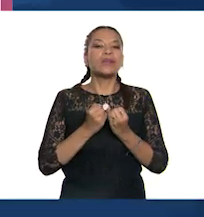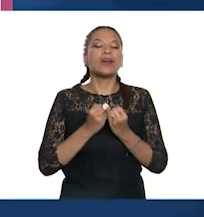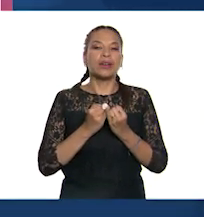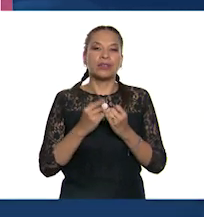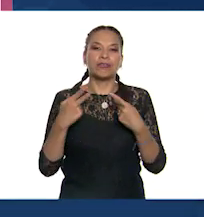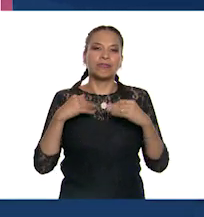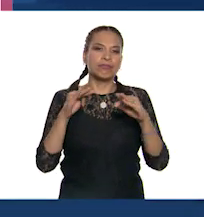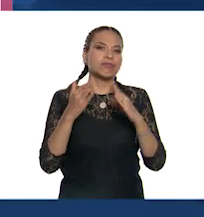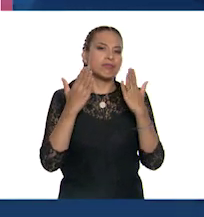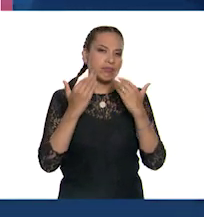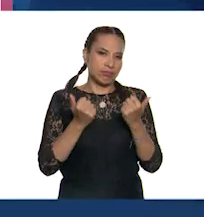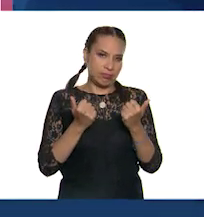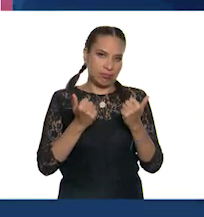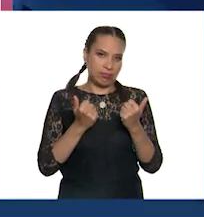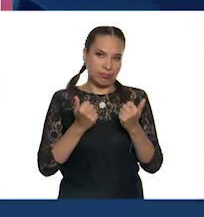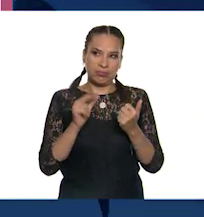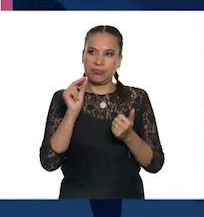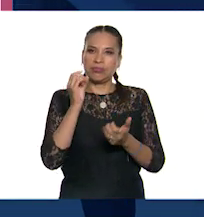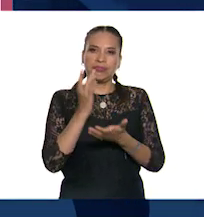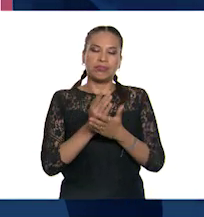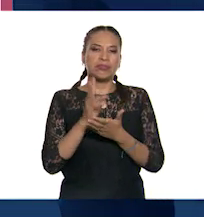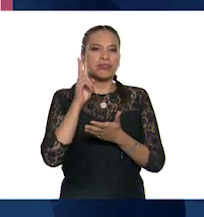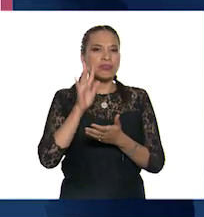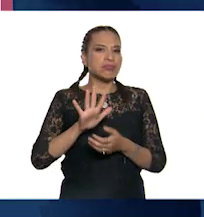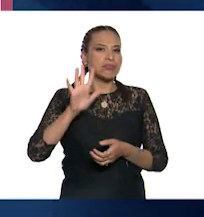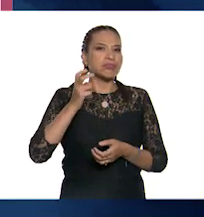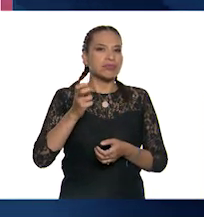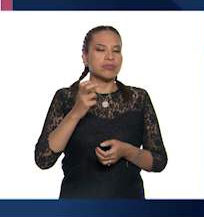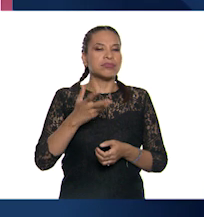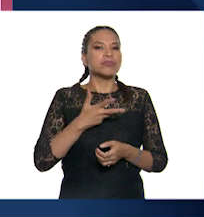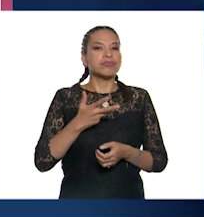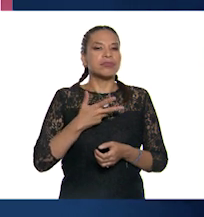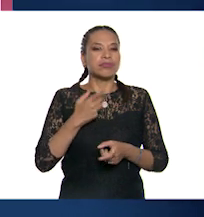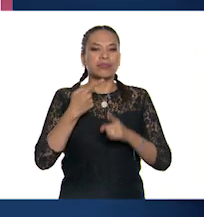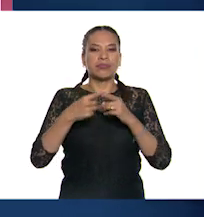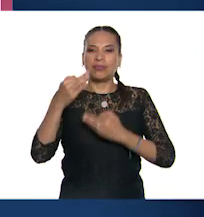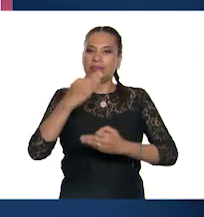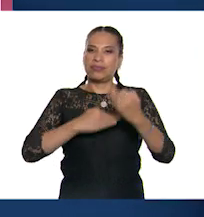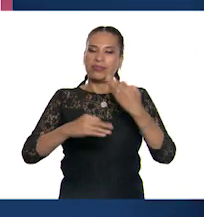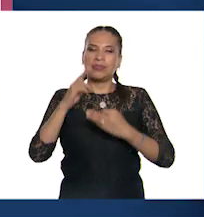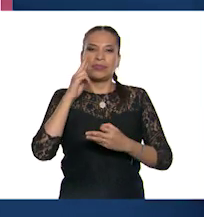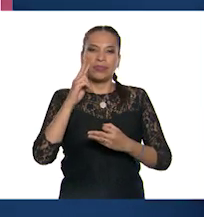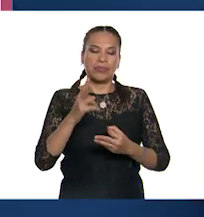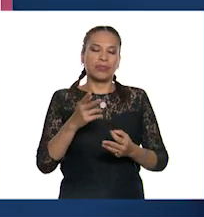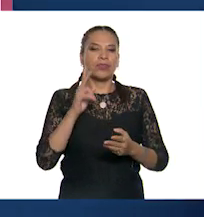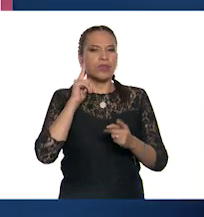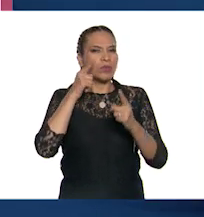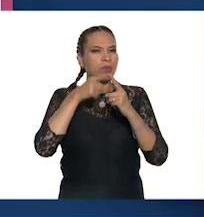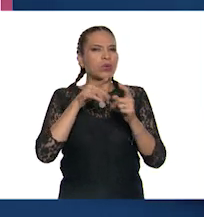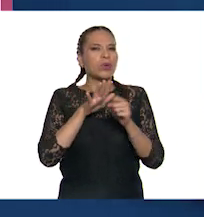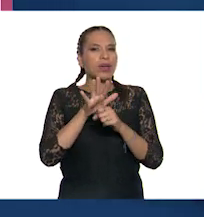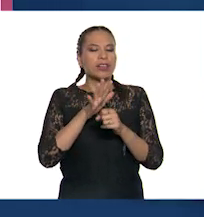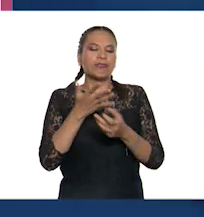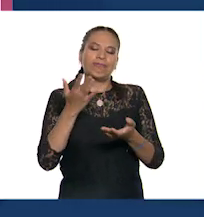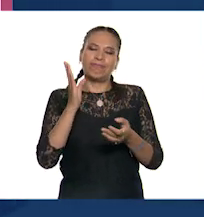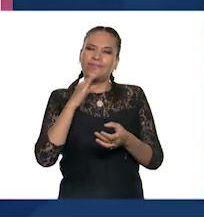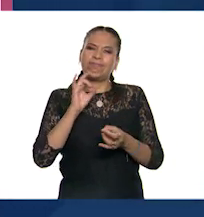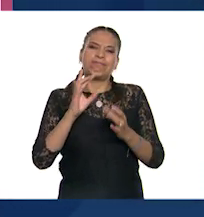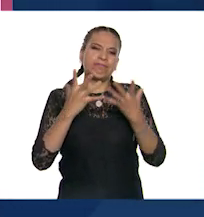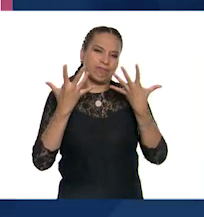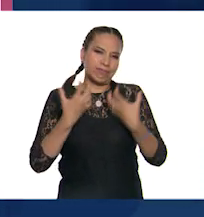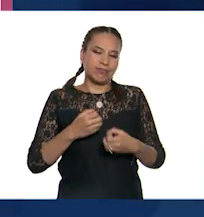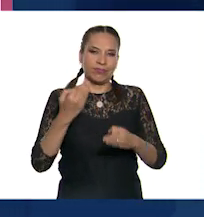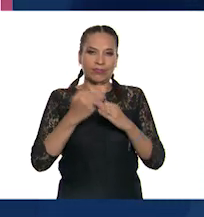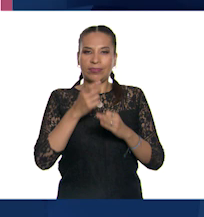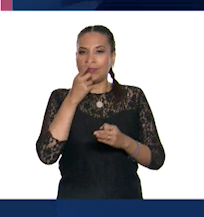los desempleados. Y no sobra resaltarlo, la existencia de todos parece destinada al infortunio, como en este